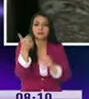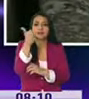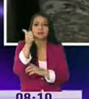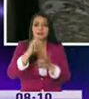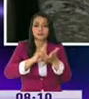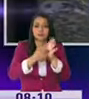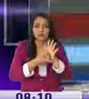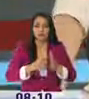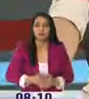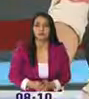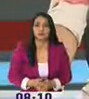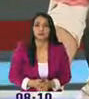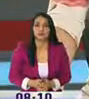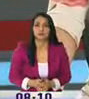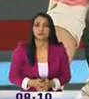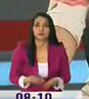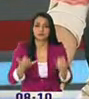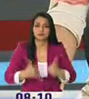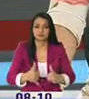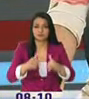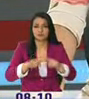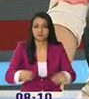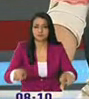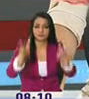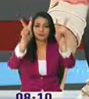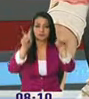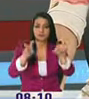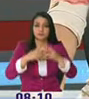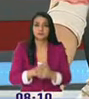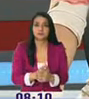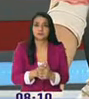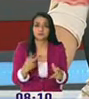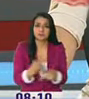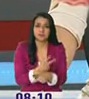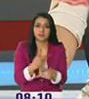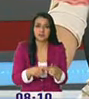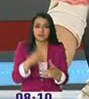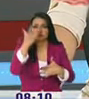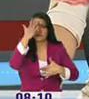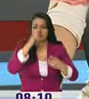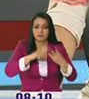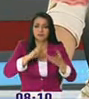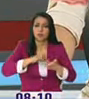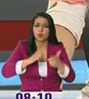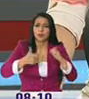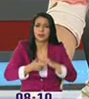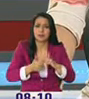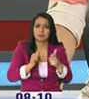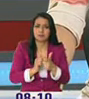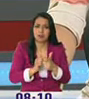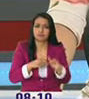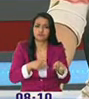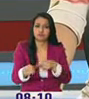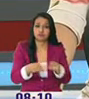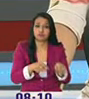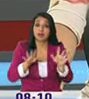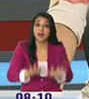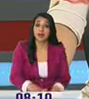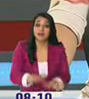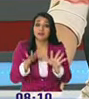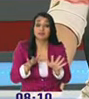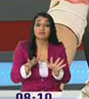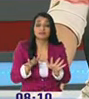8:10 p.m. Ahora continuamos con más temas y les contamos que inseguridad, enfermedades y dificultades para transitar son parte de los problemas que